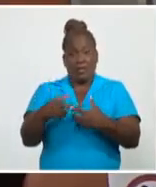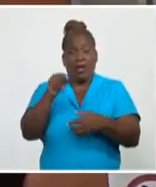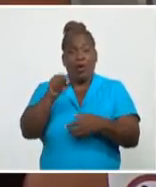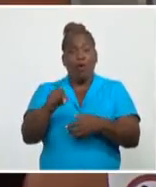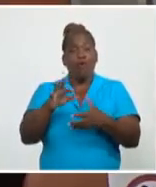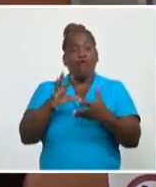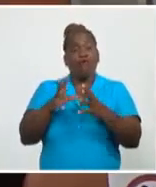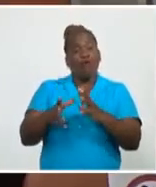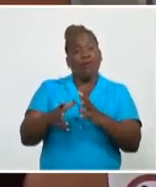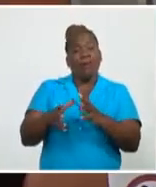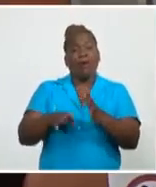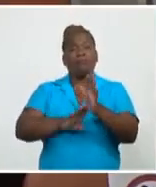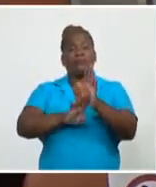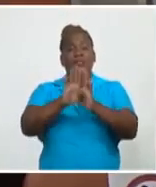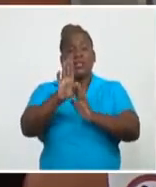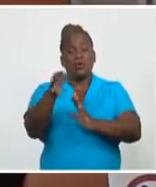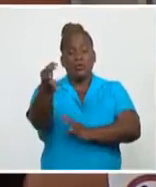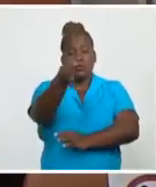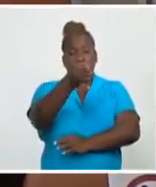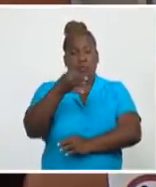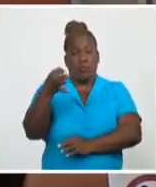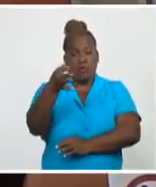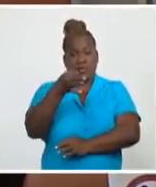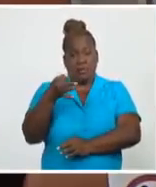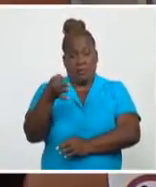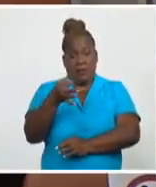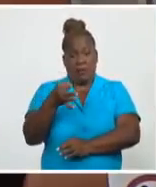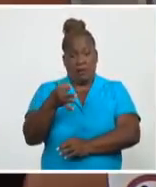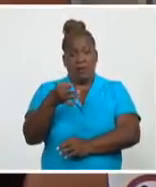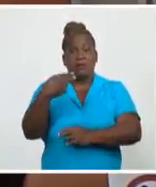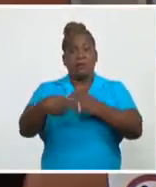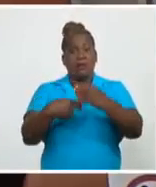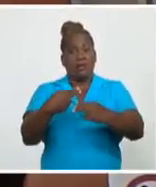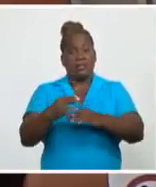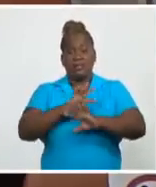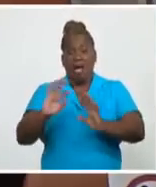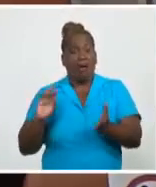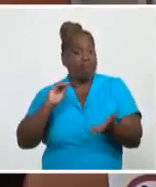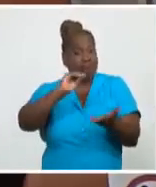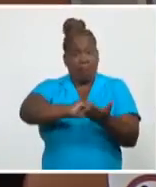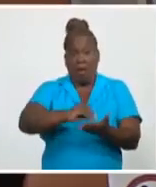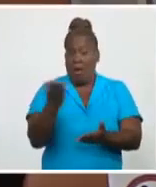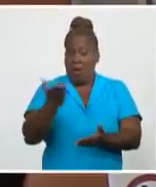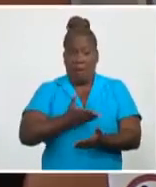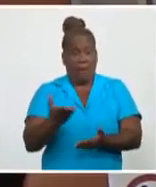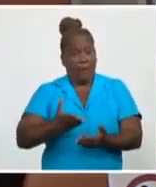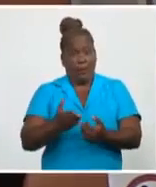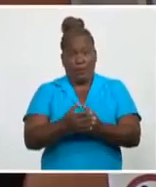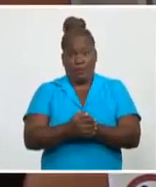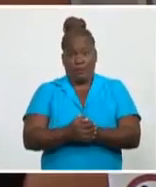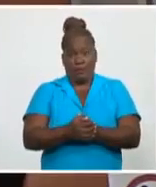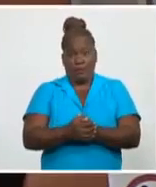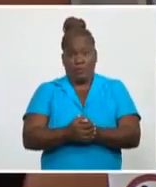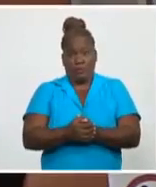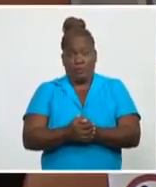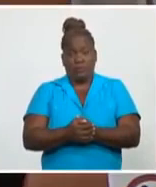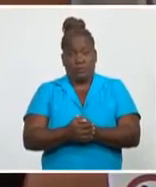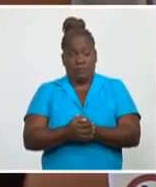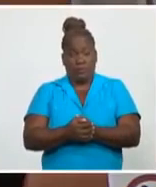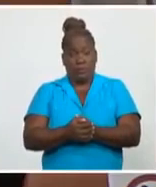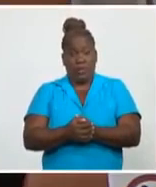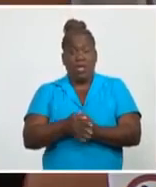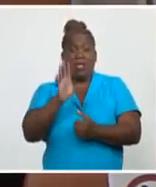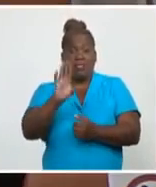las estrategias de desarrollo municipal y procediendo inmediatamente a su implementación. Nosotros decimos, general de ejército,